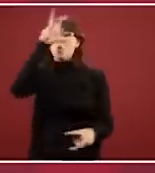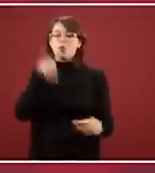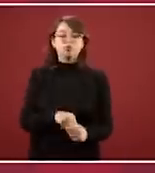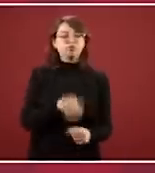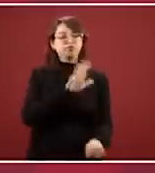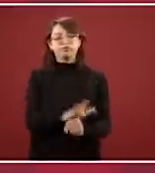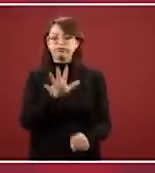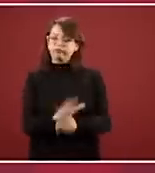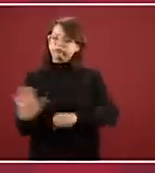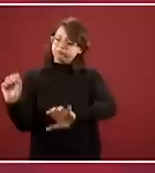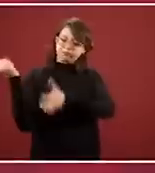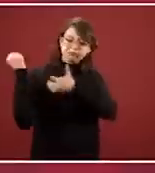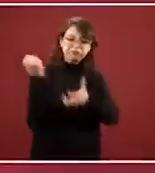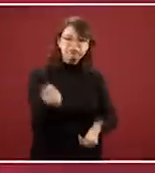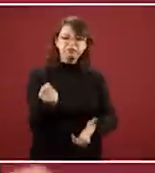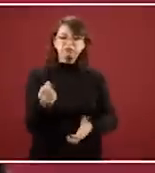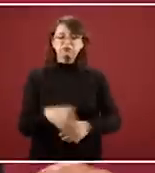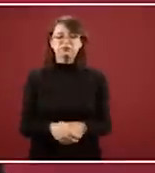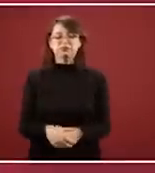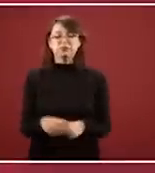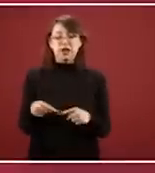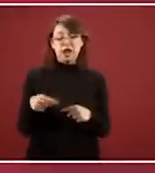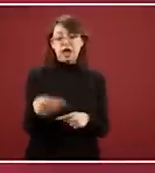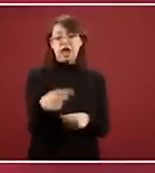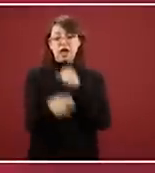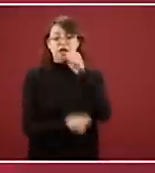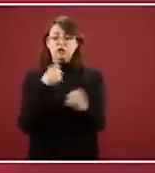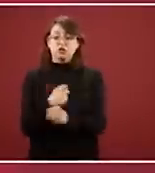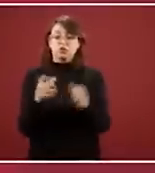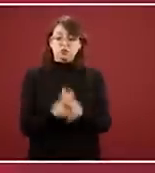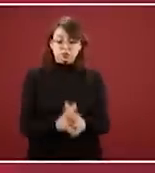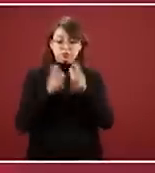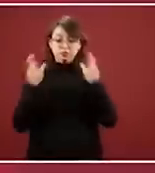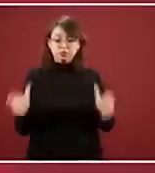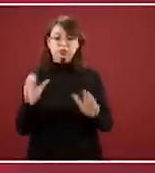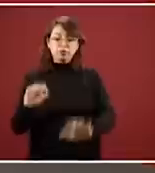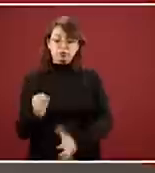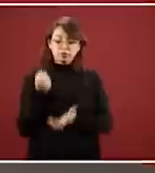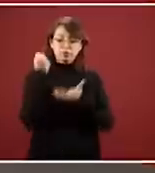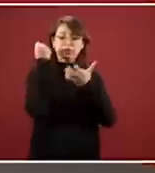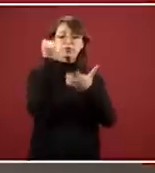todo el presupuesto. Este año se incrementa el presupuesto